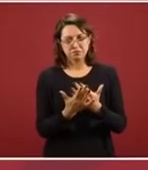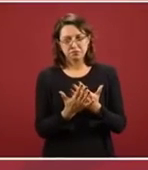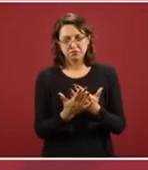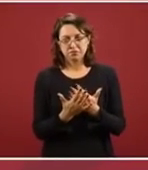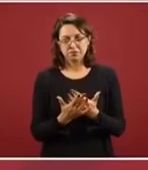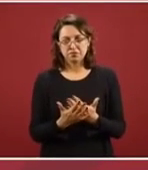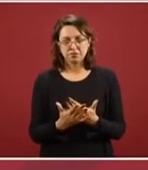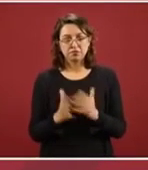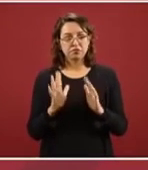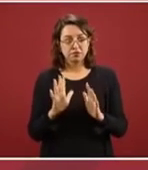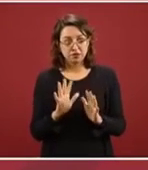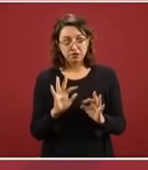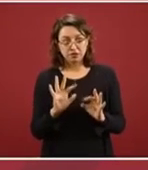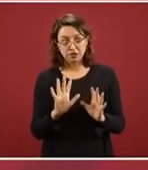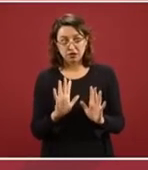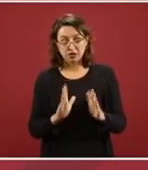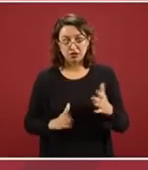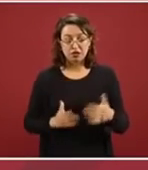los obstáculos,